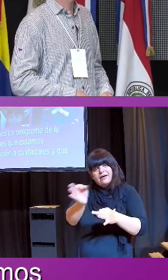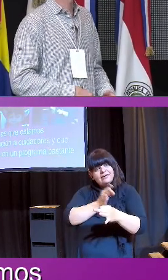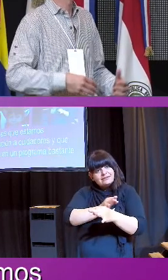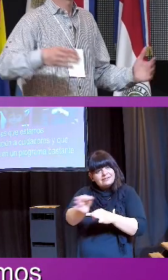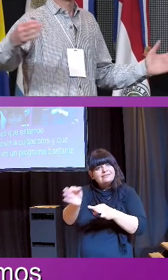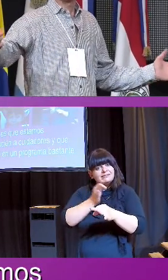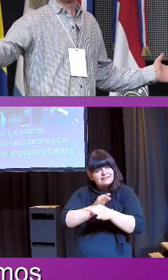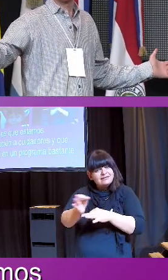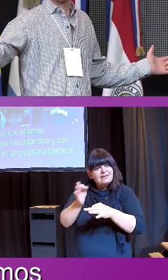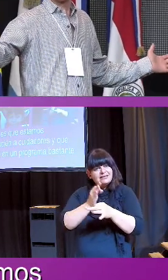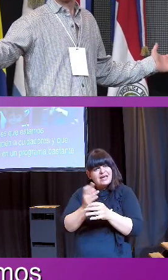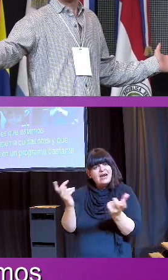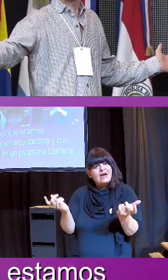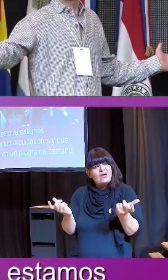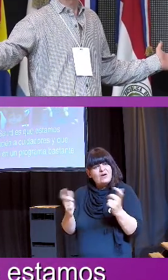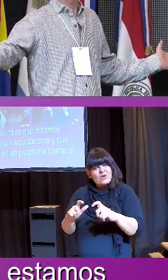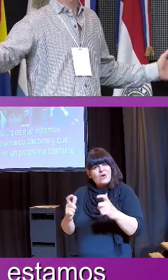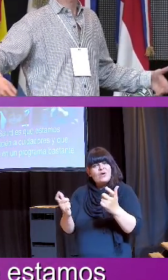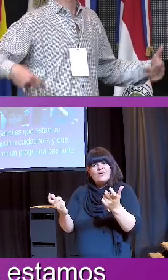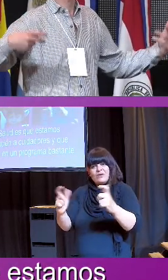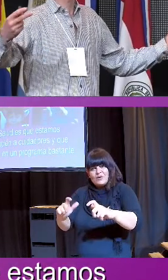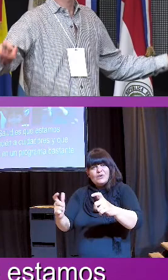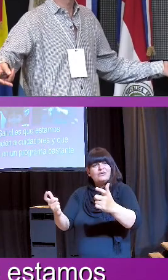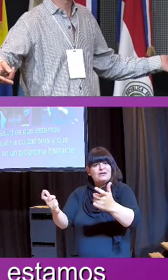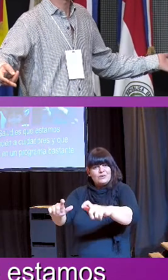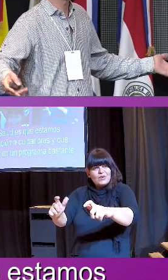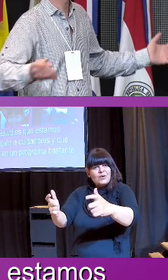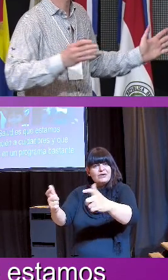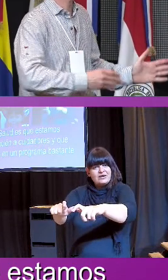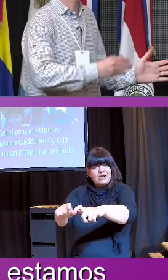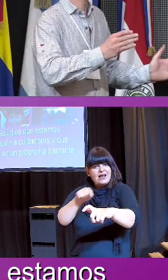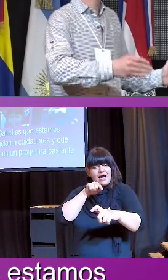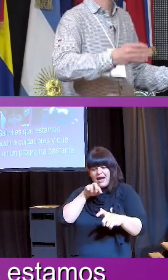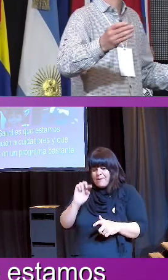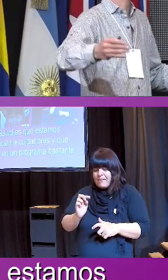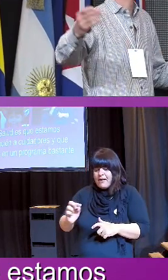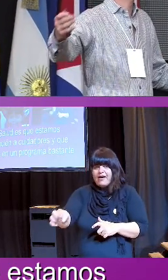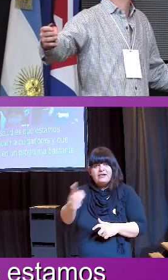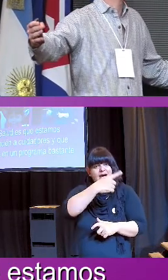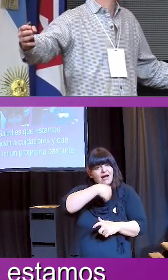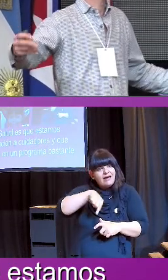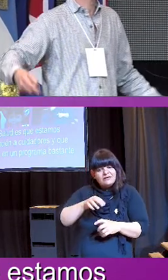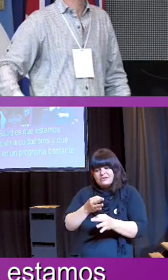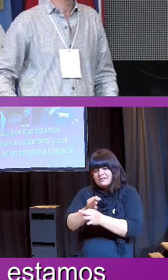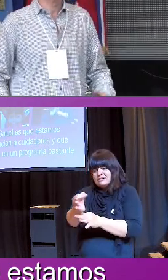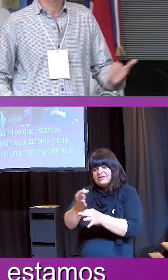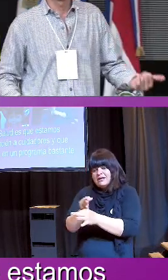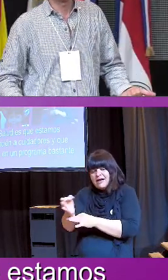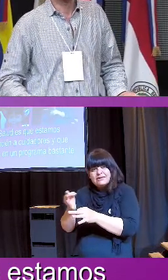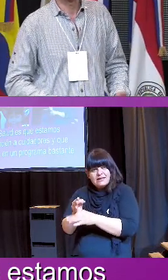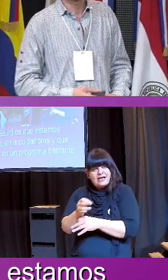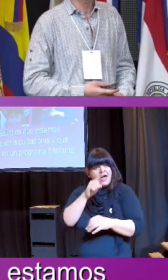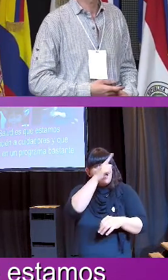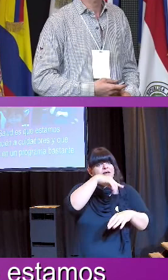que son sesiones grupales en las cuales se dan herramientas a los padres y 3 visitas a las casas de cada padre dentro de ese grupo.